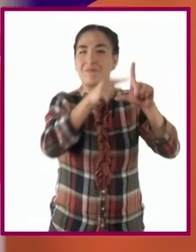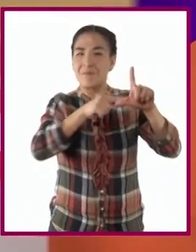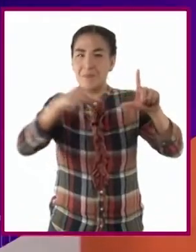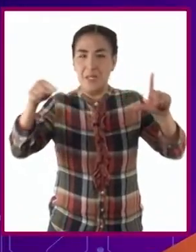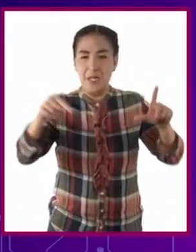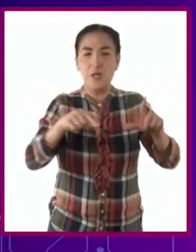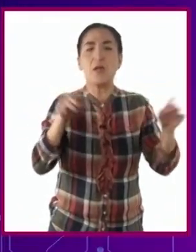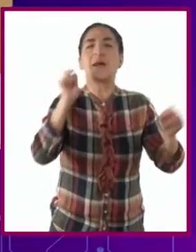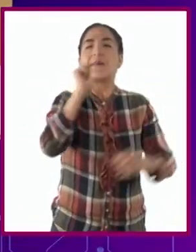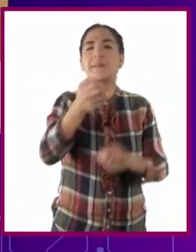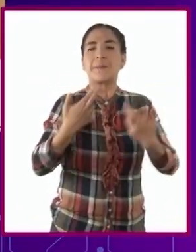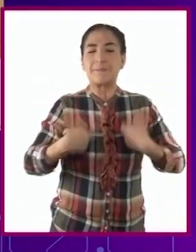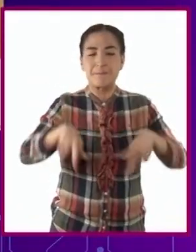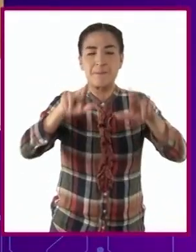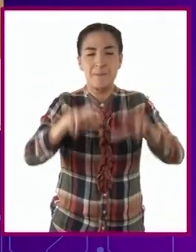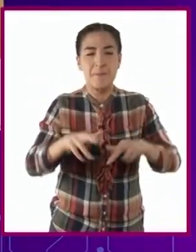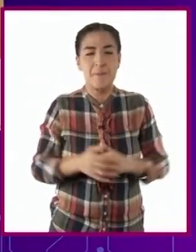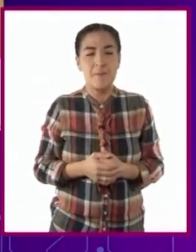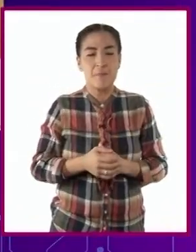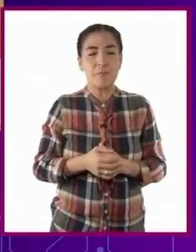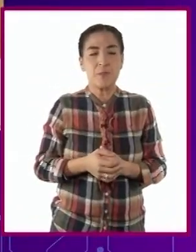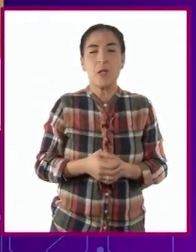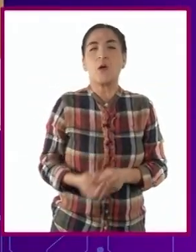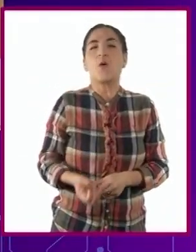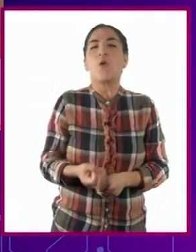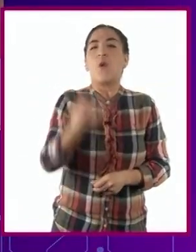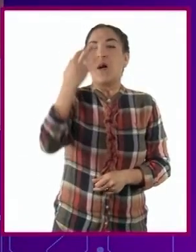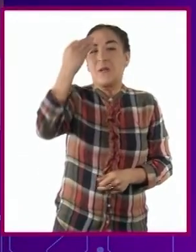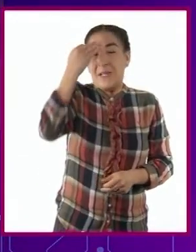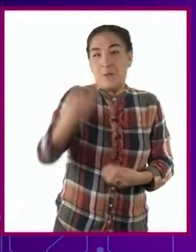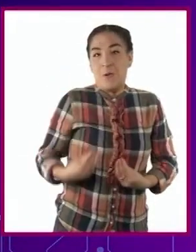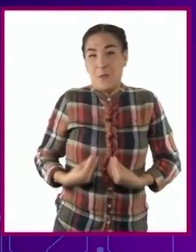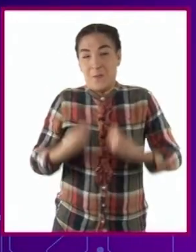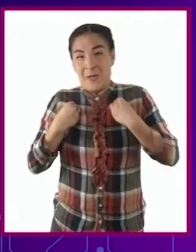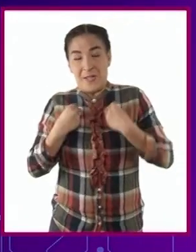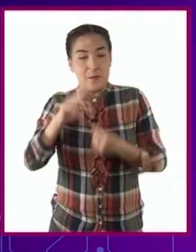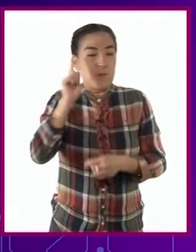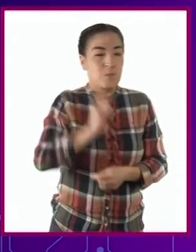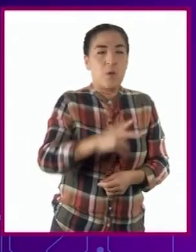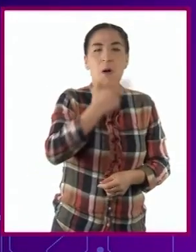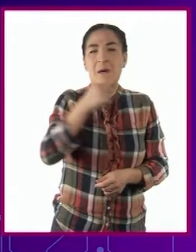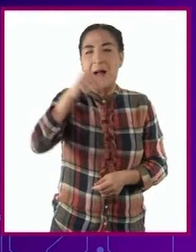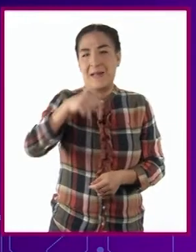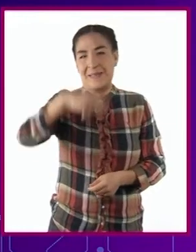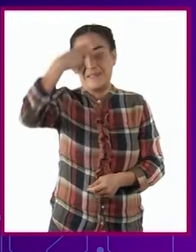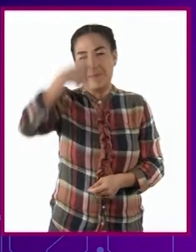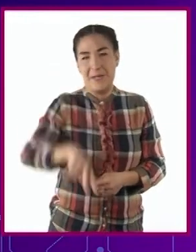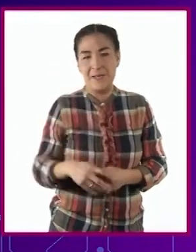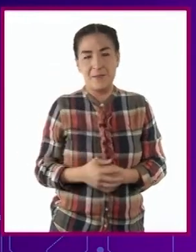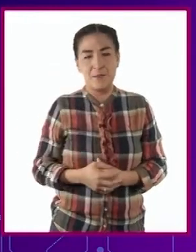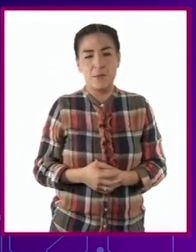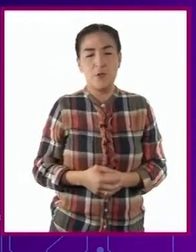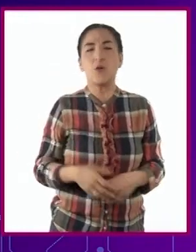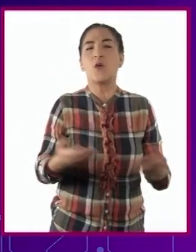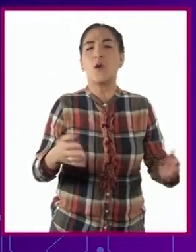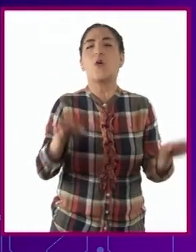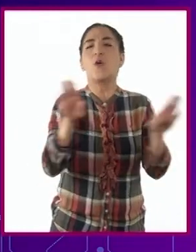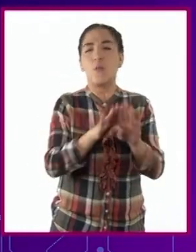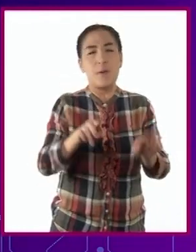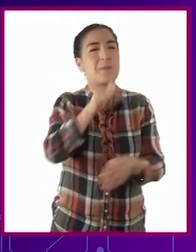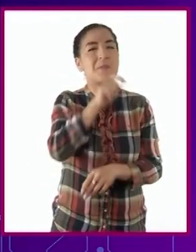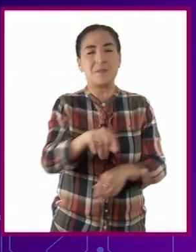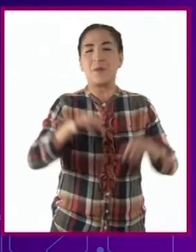donde se represente la esperanza de vida de hombres y mujeres en México. Hagámoslo nuevamente en una